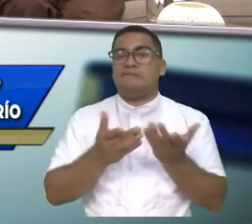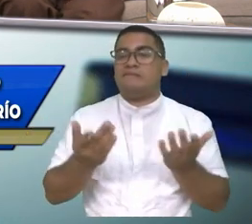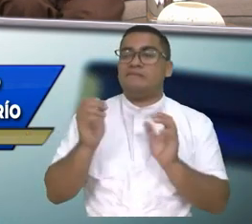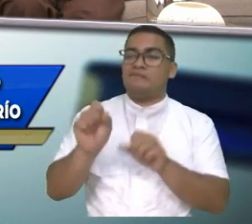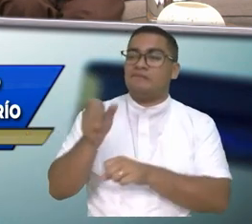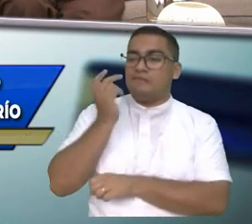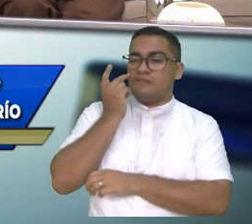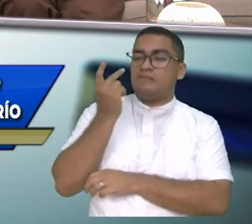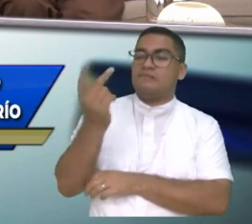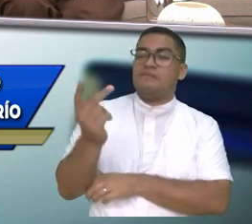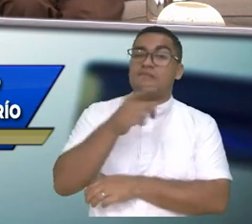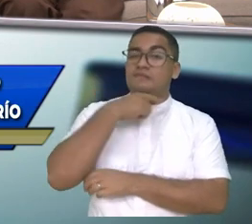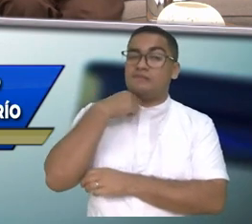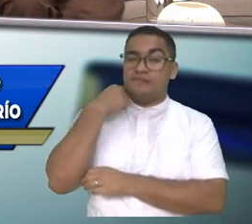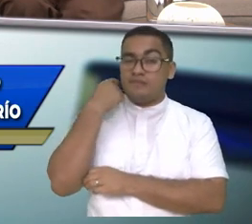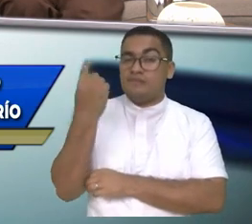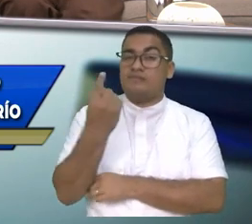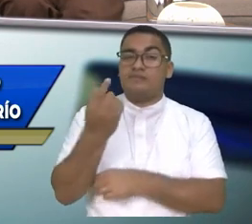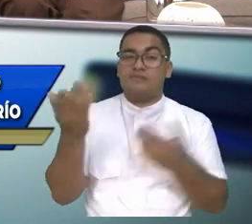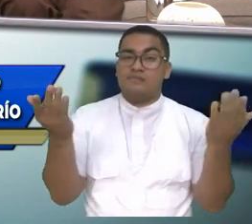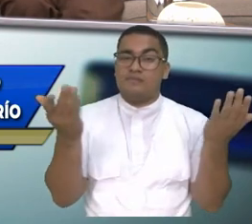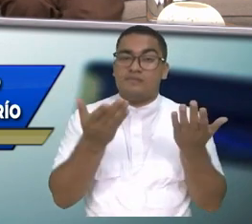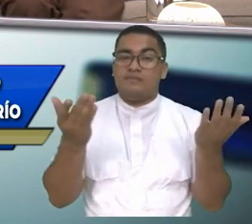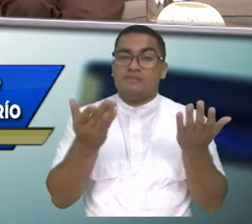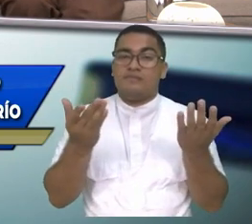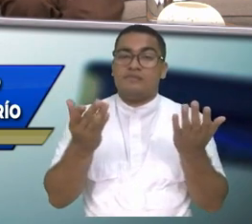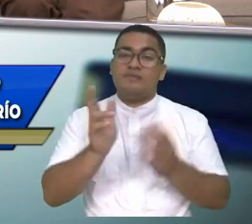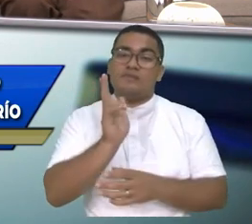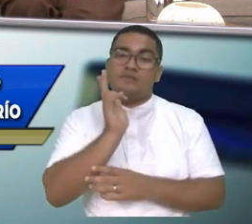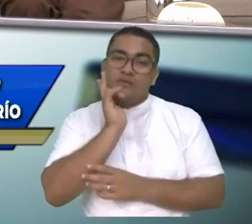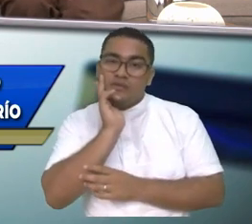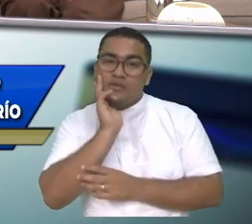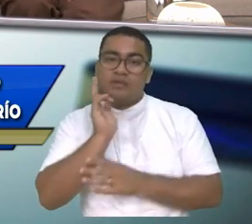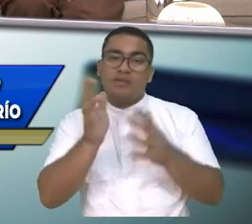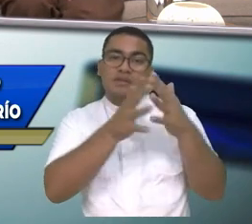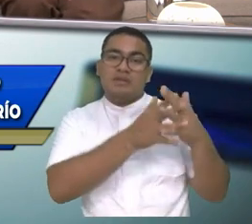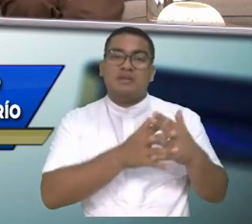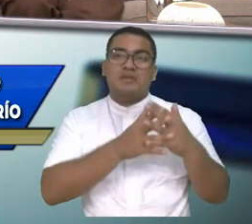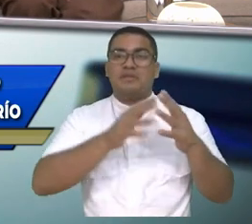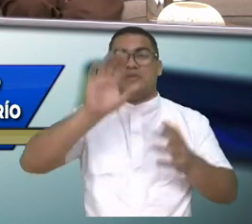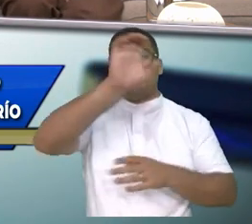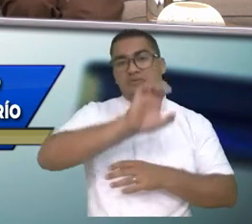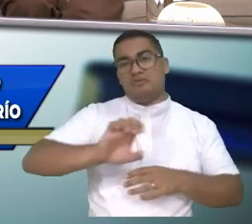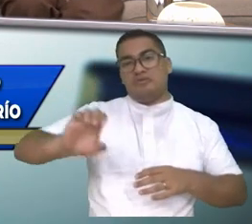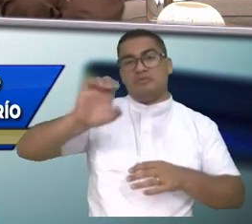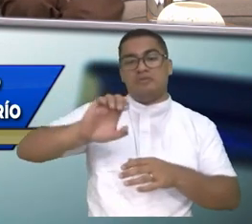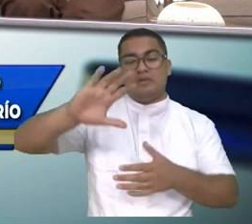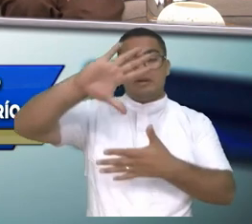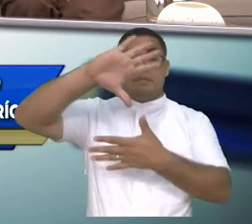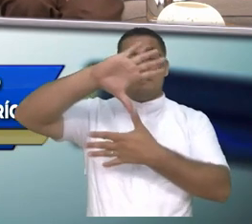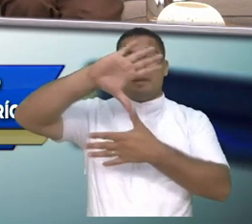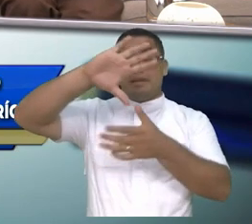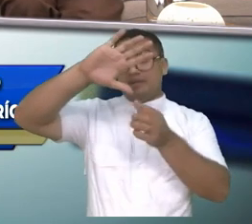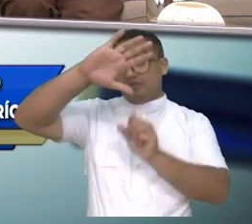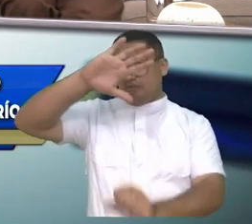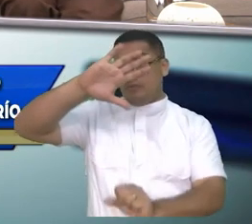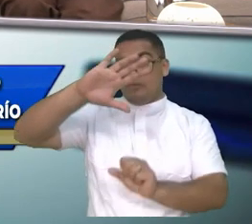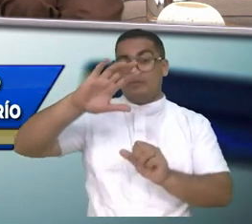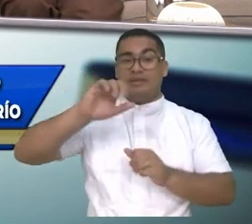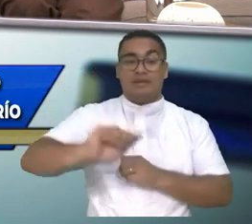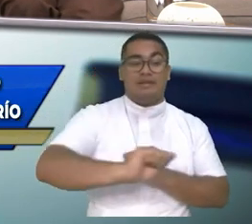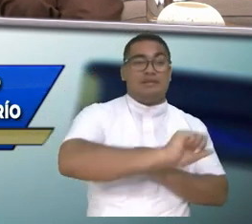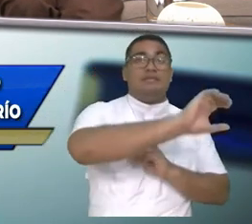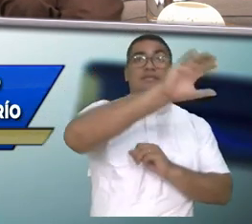que verdaderamente Rubén Darío en los Estados Unidos, en Europa, en América del Sur, en Asia, en